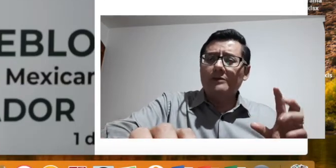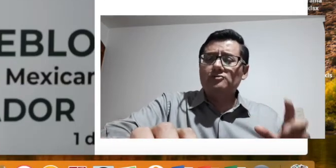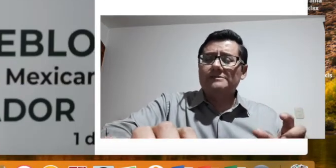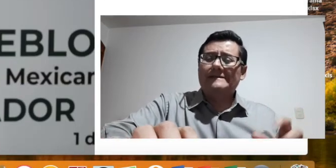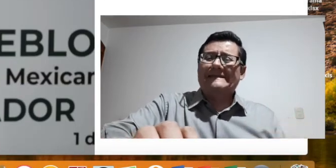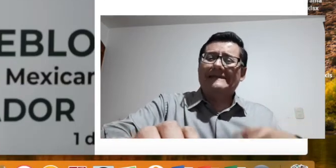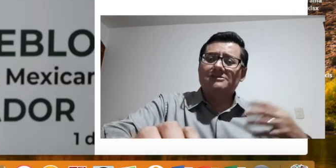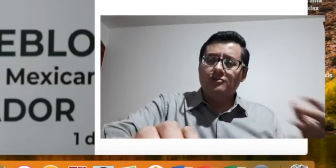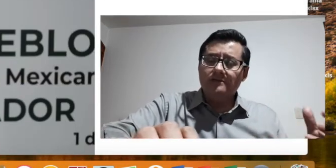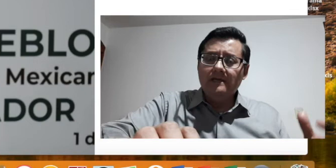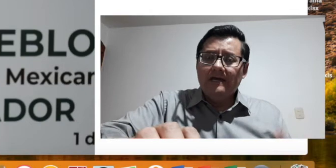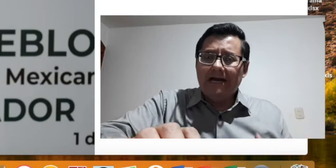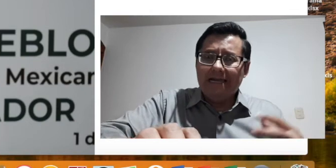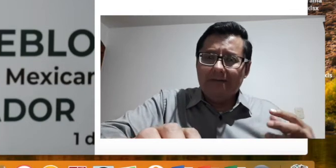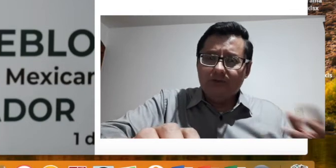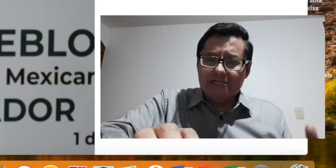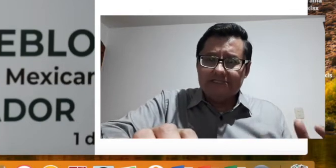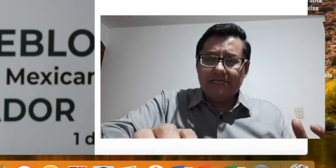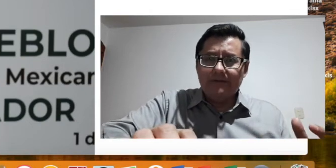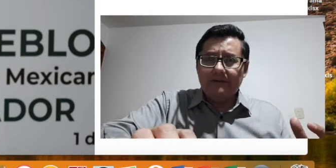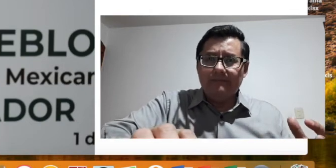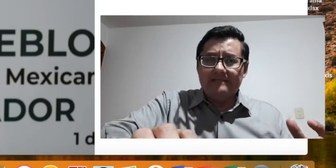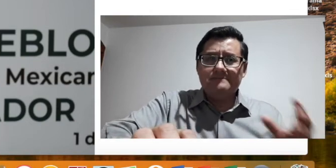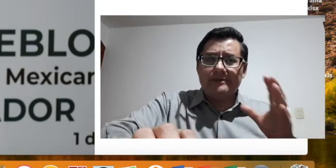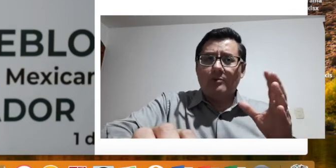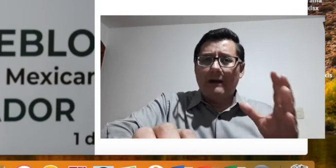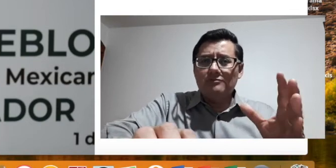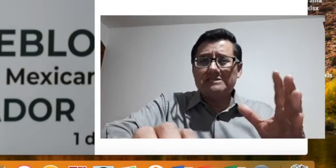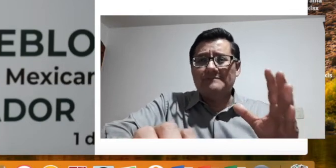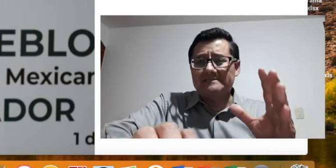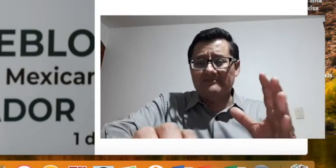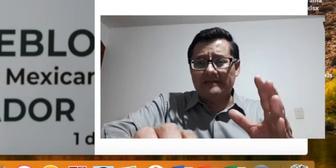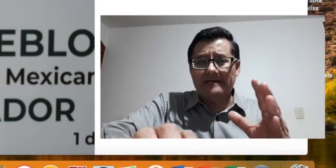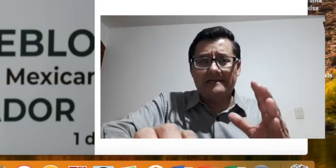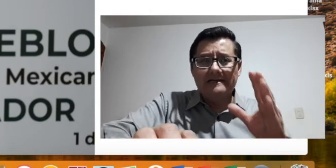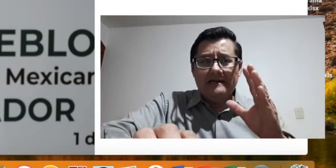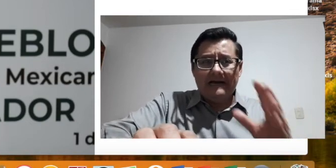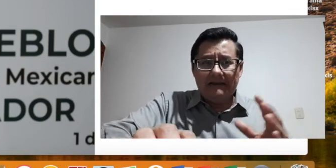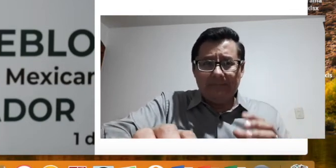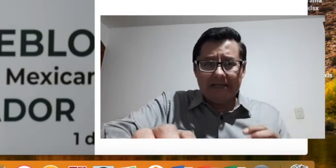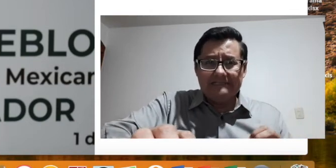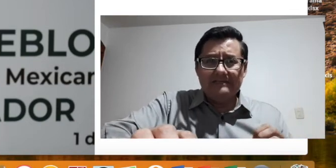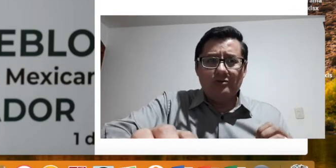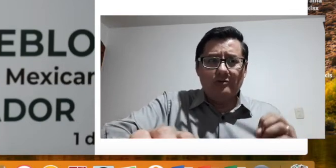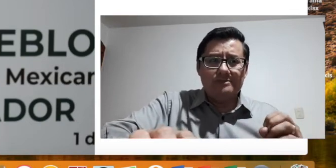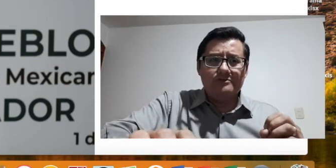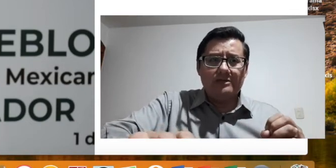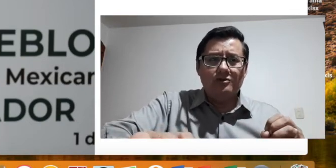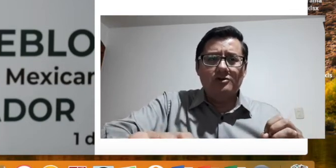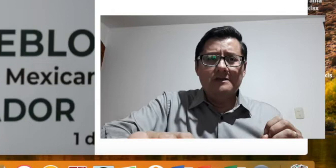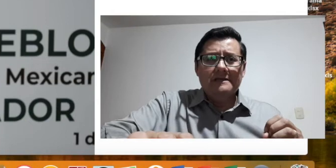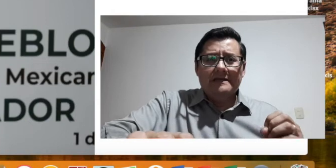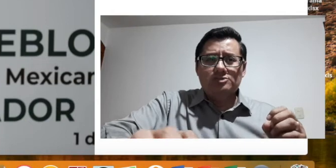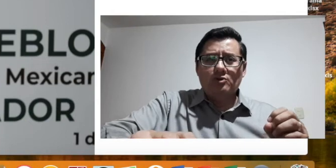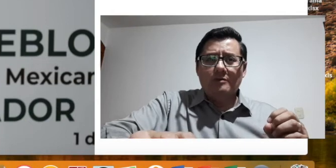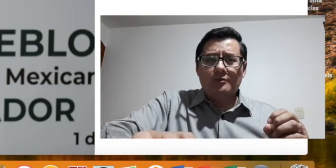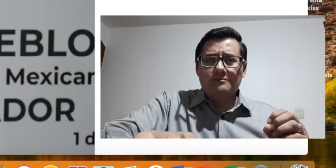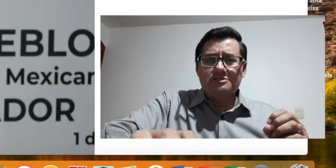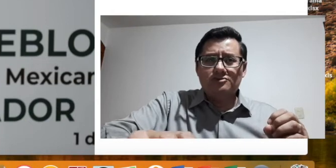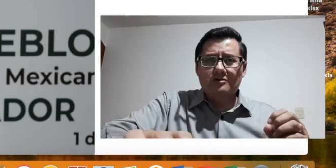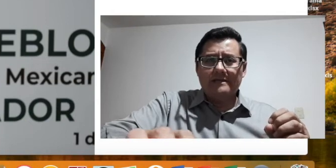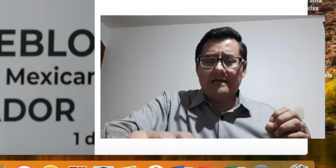no son buenos en relación a la violencia que vive el país, pero vamos a pacificar al país, dijo López Obrador. Es